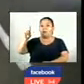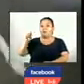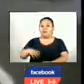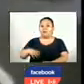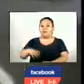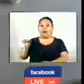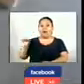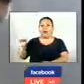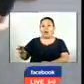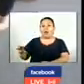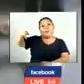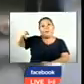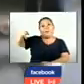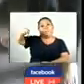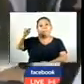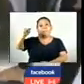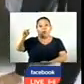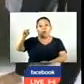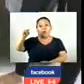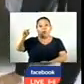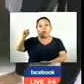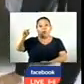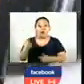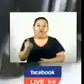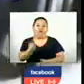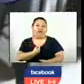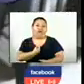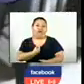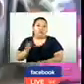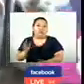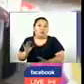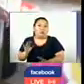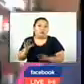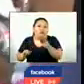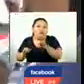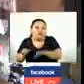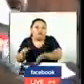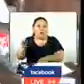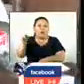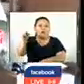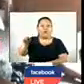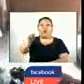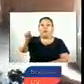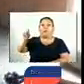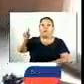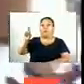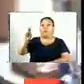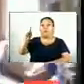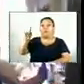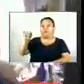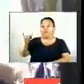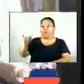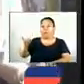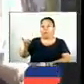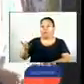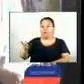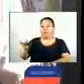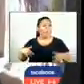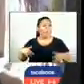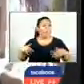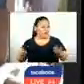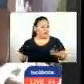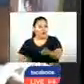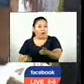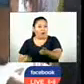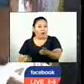aquí está Pinto que él solito buscó refugio por iniciativa propia y está Tuki el motivo del apoyo a ellos